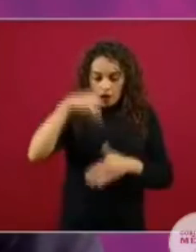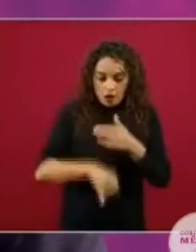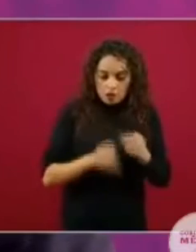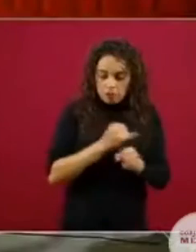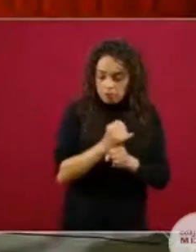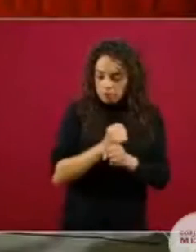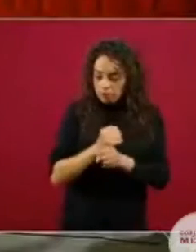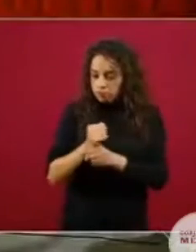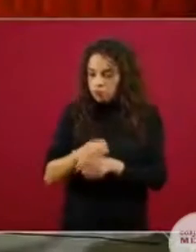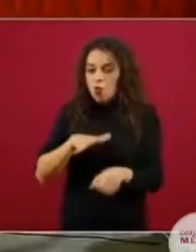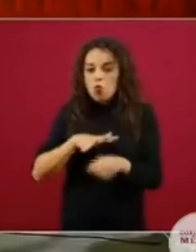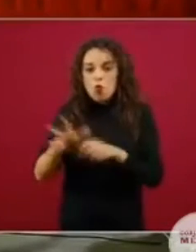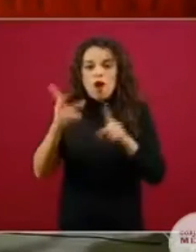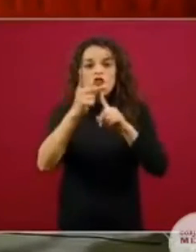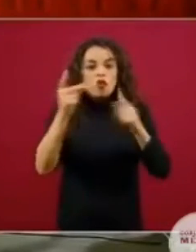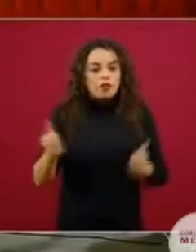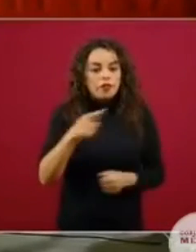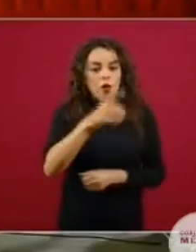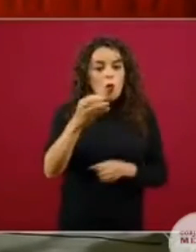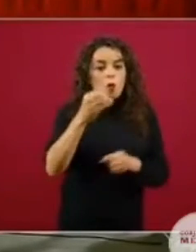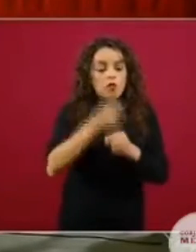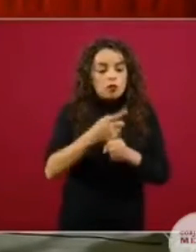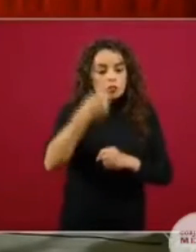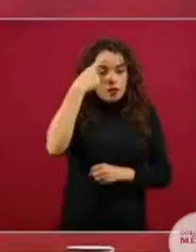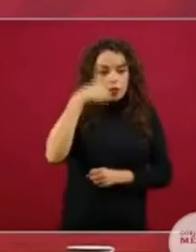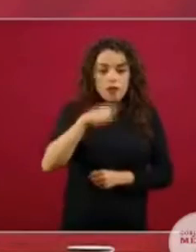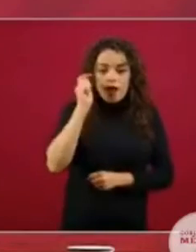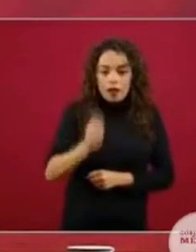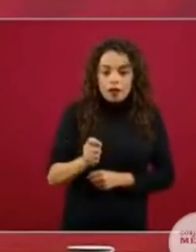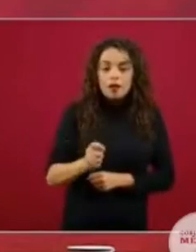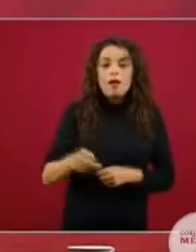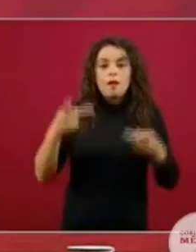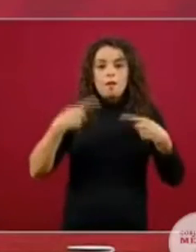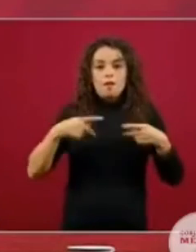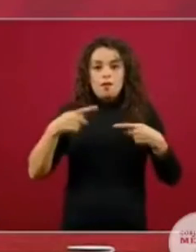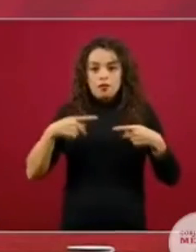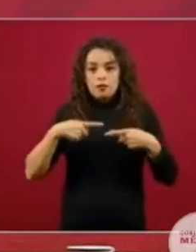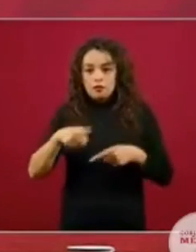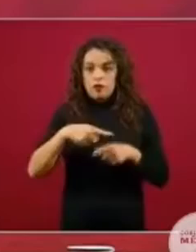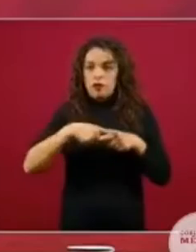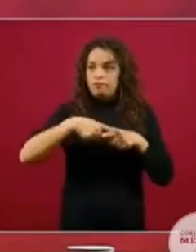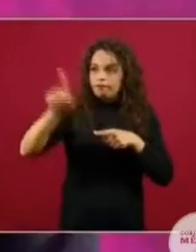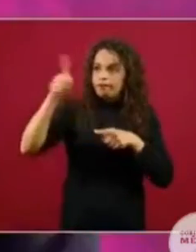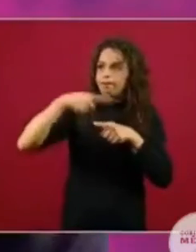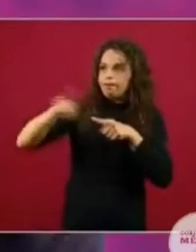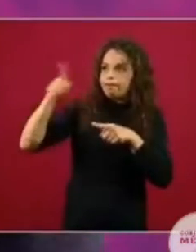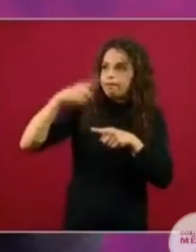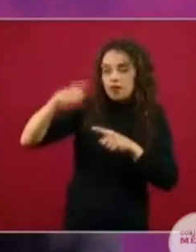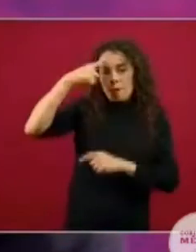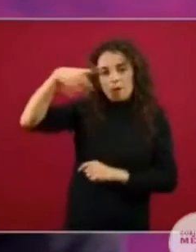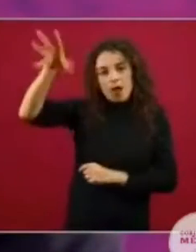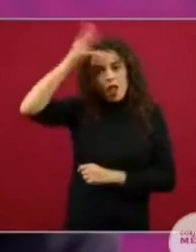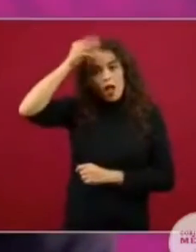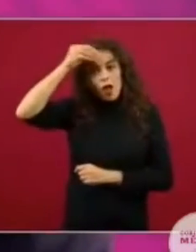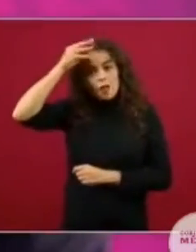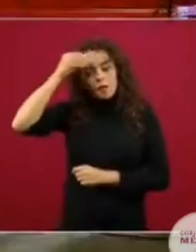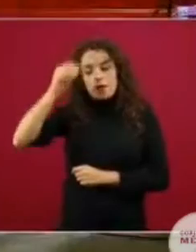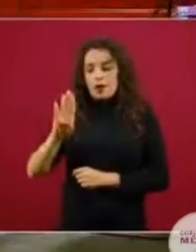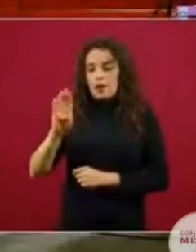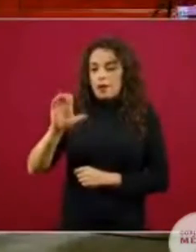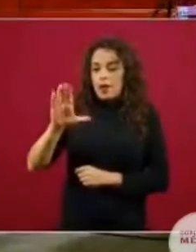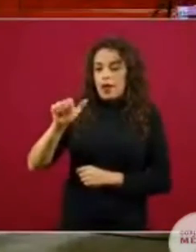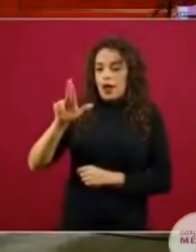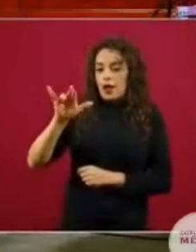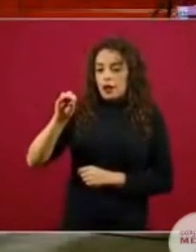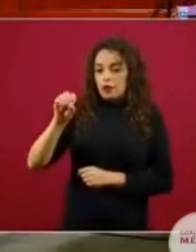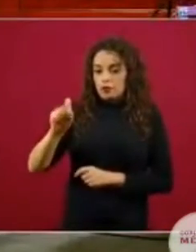también para mandar a becarios y becarios mexicanos a formarse con la expectativa de que después retornen y